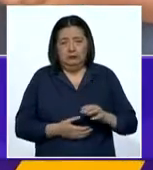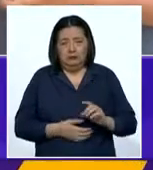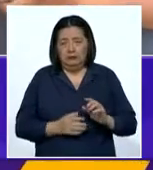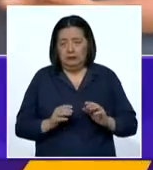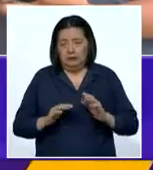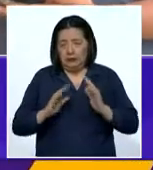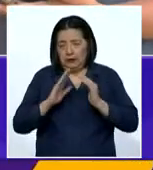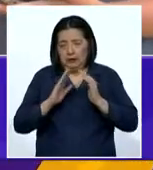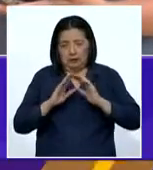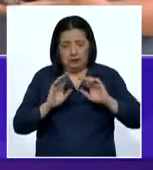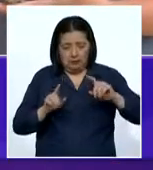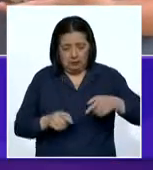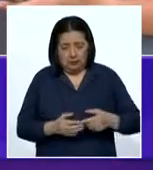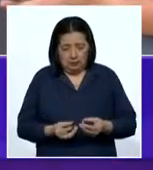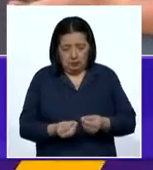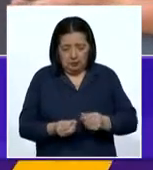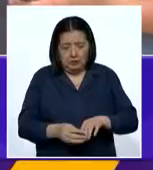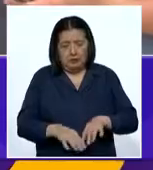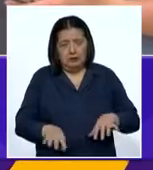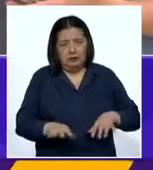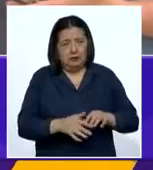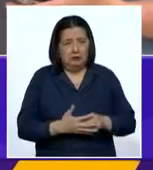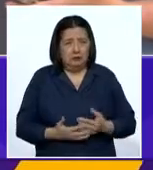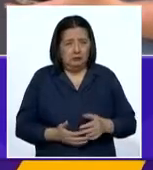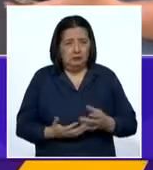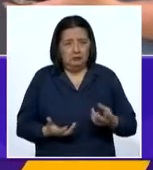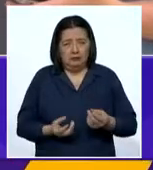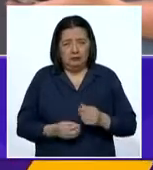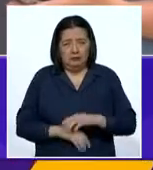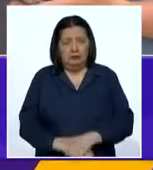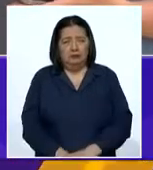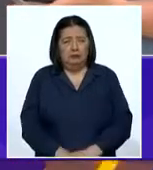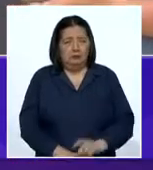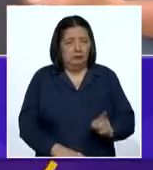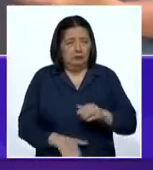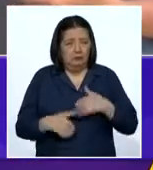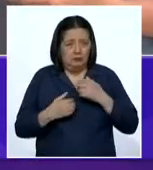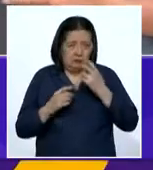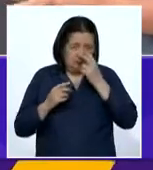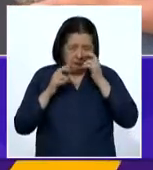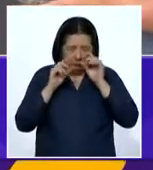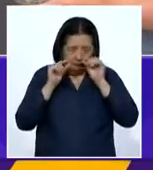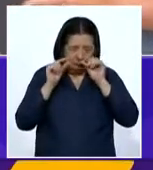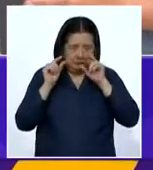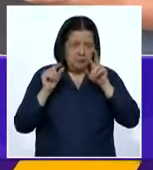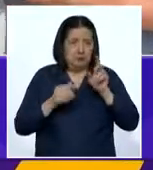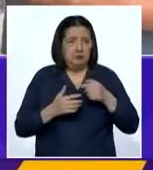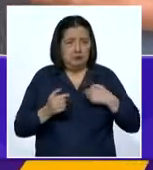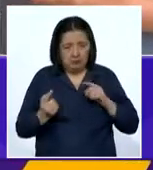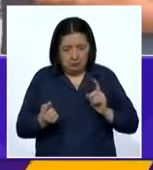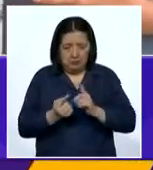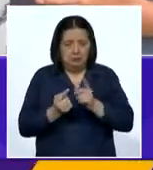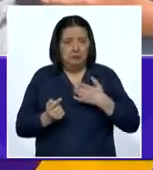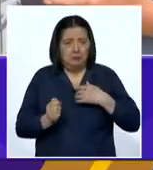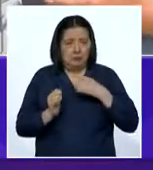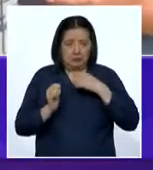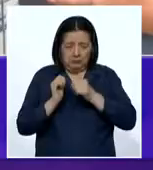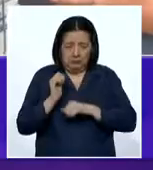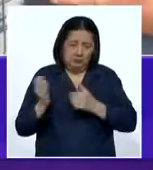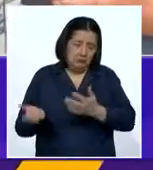piso? No, en el suelito, estaban llenos de barro, no podían ver todo y ahí yo me acerqué con mi hermana